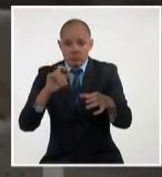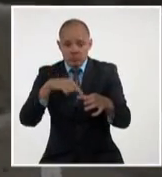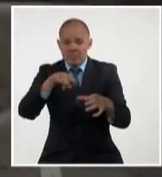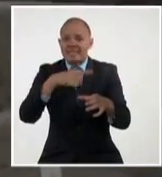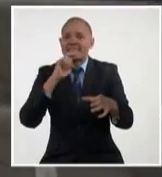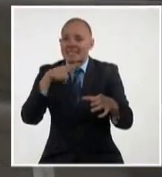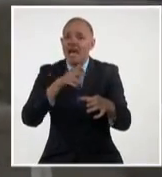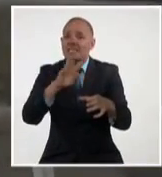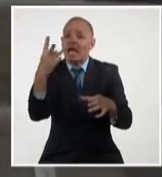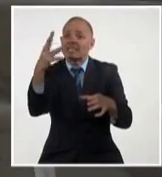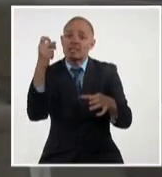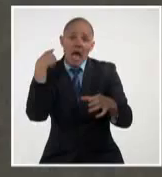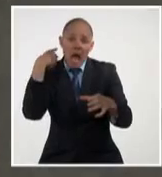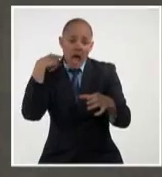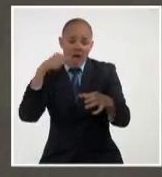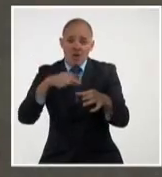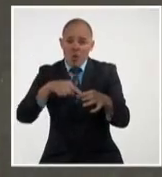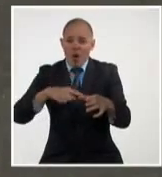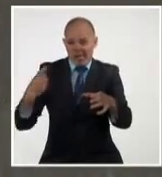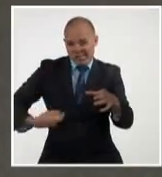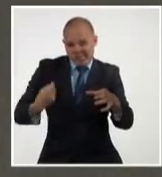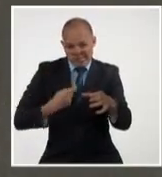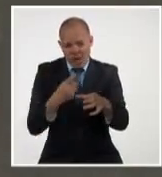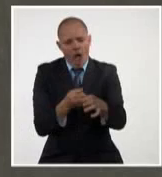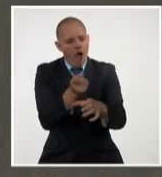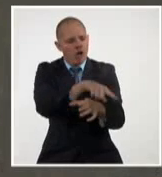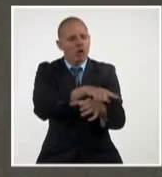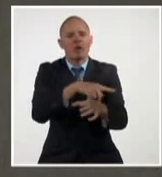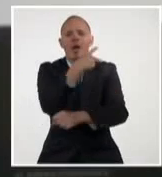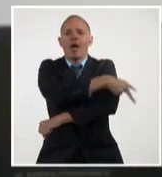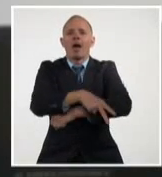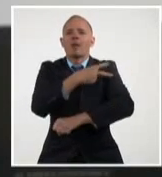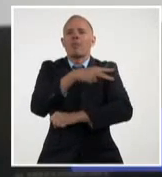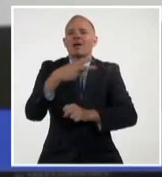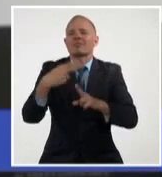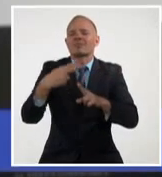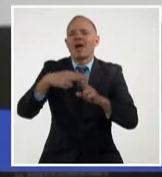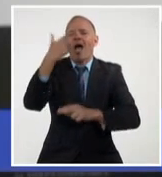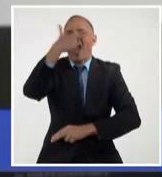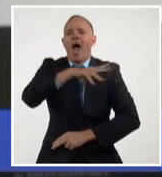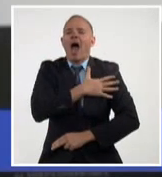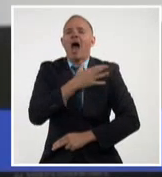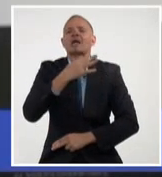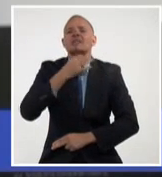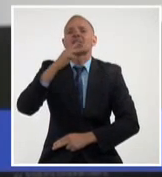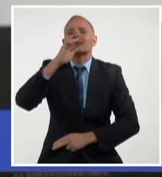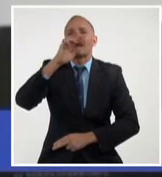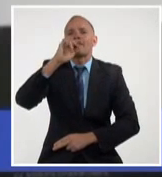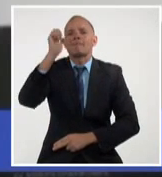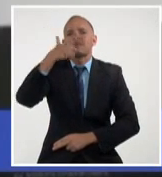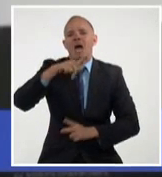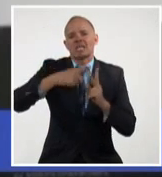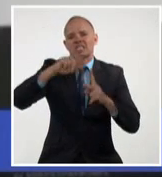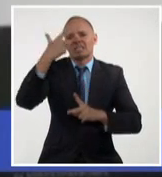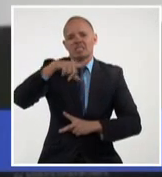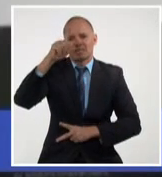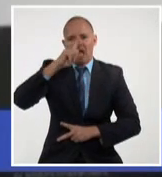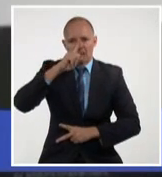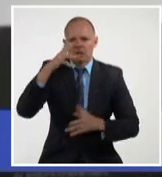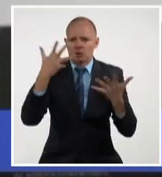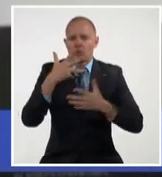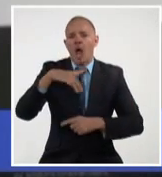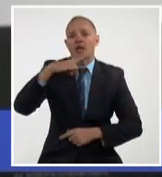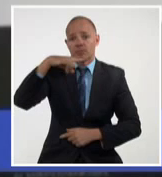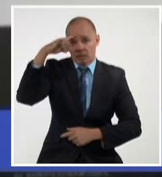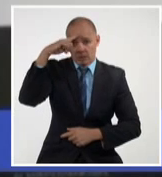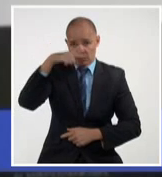con Azerbaiyán, que obligó a huir a más de la mitad de la población. El éxodo de armenios de Nagorno-Karabaj, como resultado de la